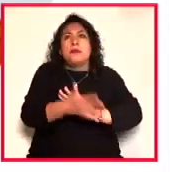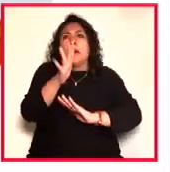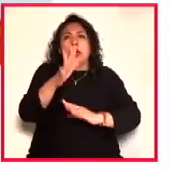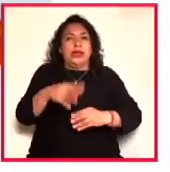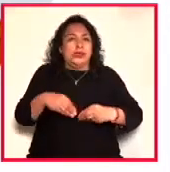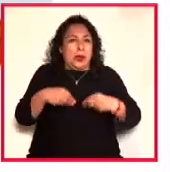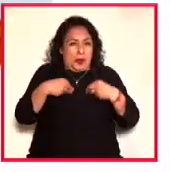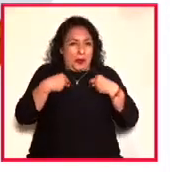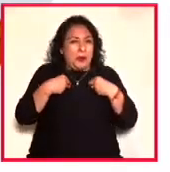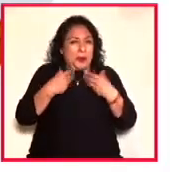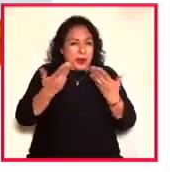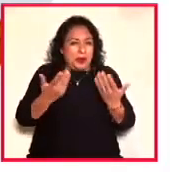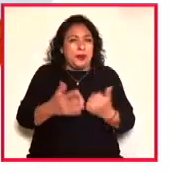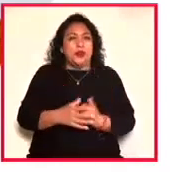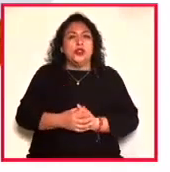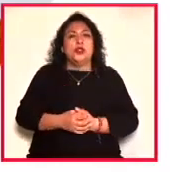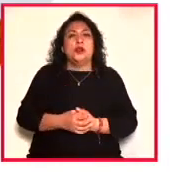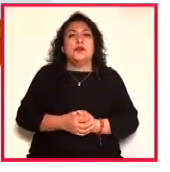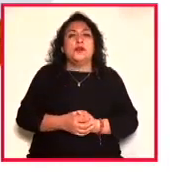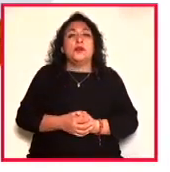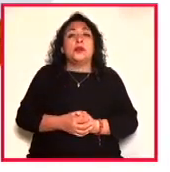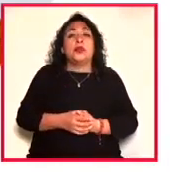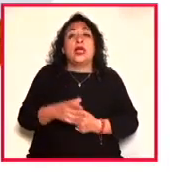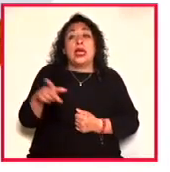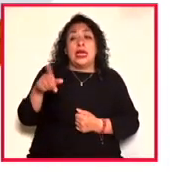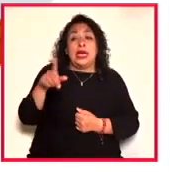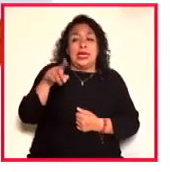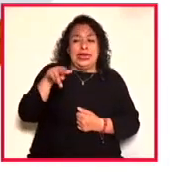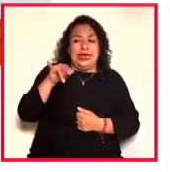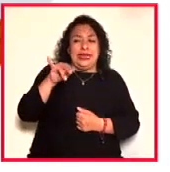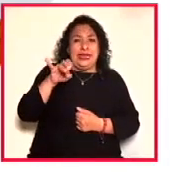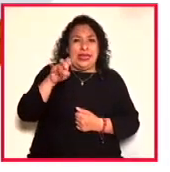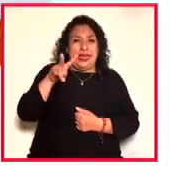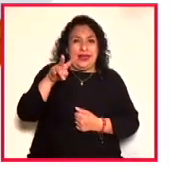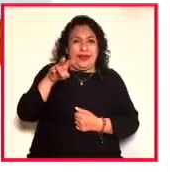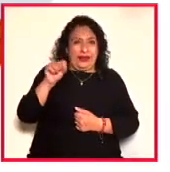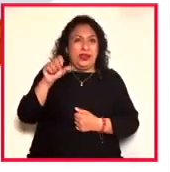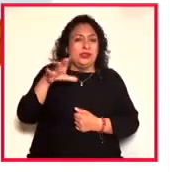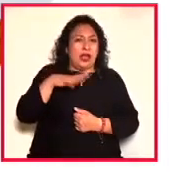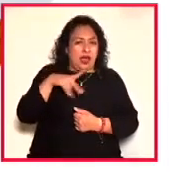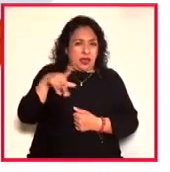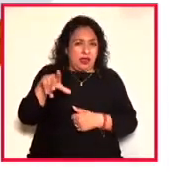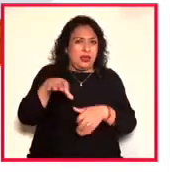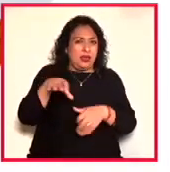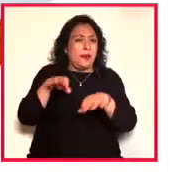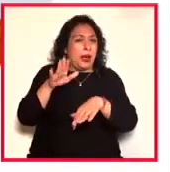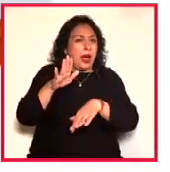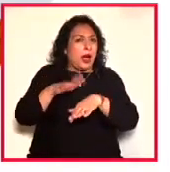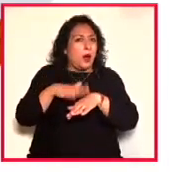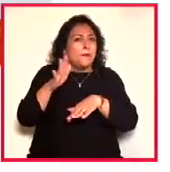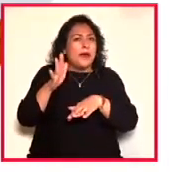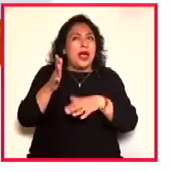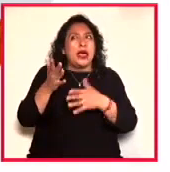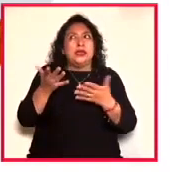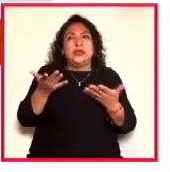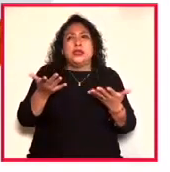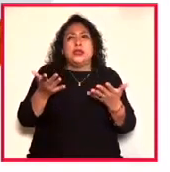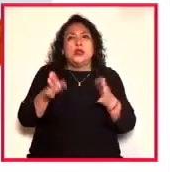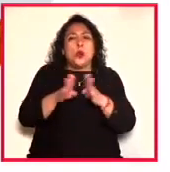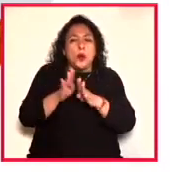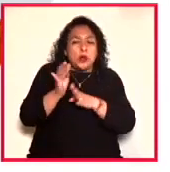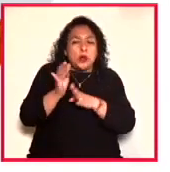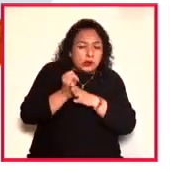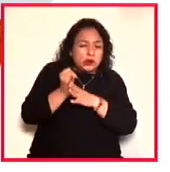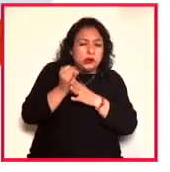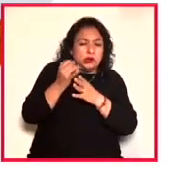¿no? En el caso de Nieves hay un trabajo mucho más denso, muy analítico,